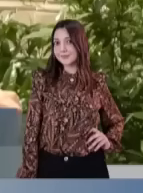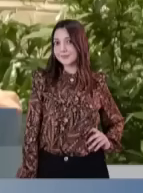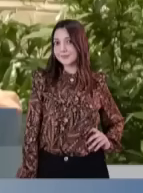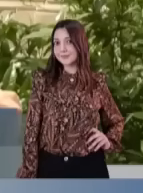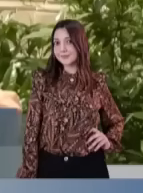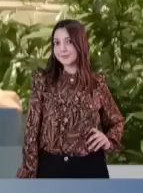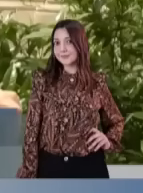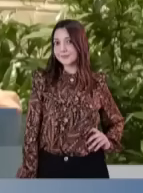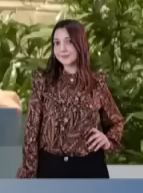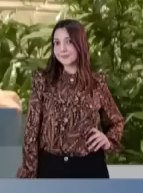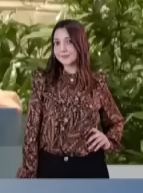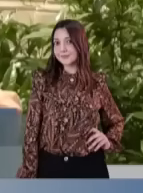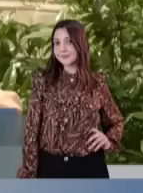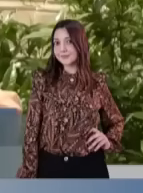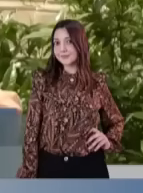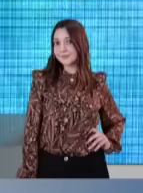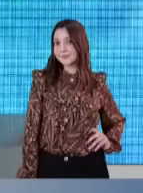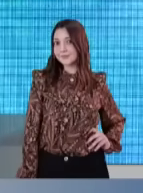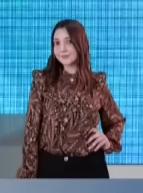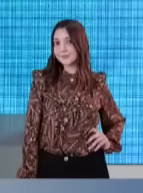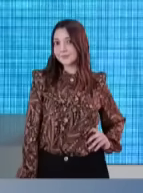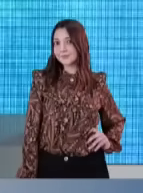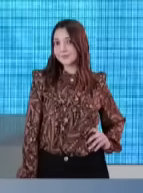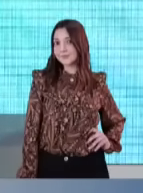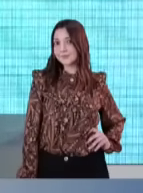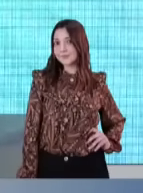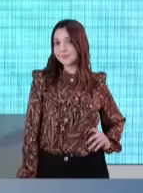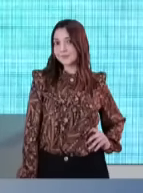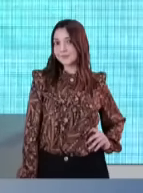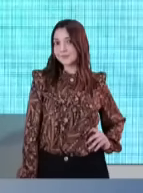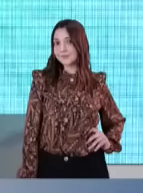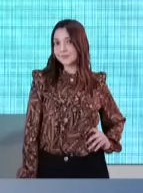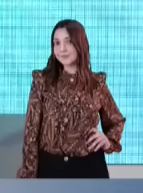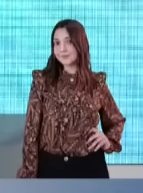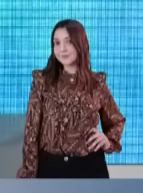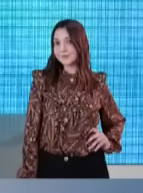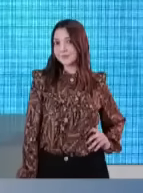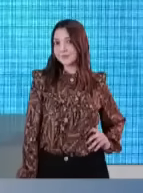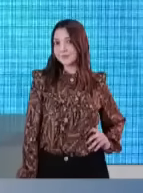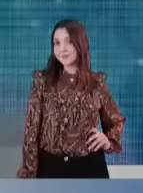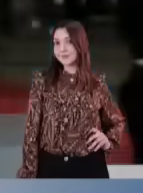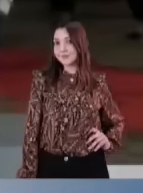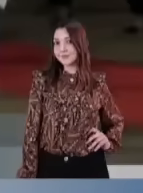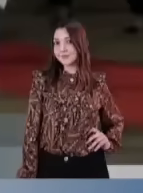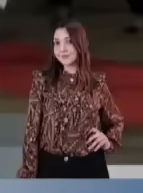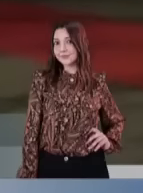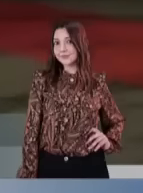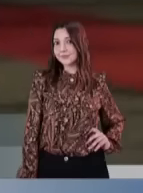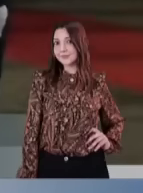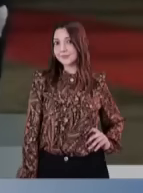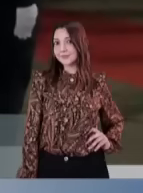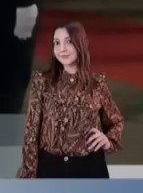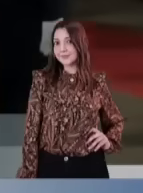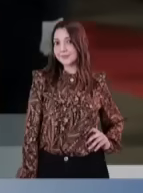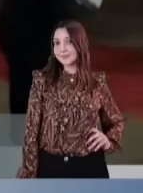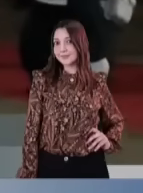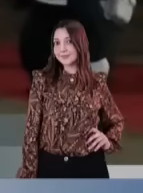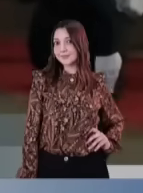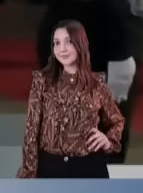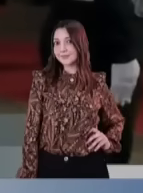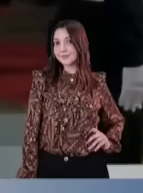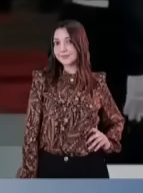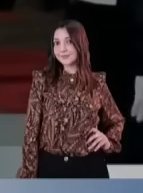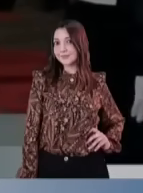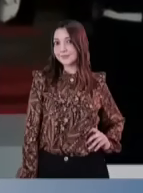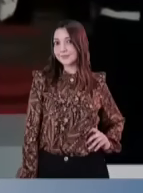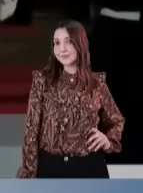retiró temprano del Palacio de la Moneda a su casa. Seguramente para desde su casa